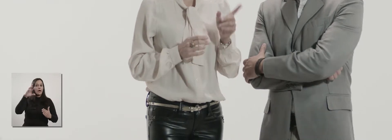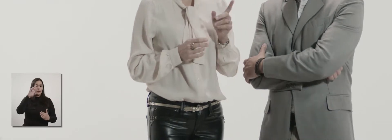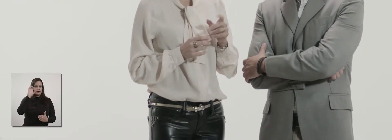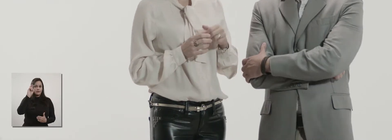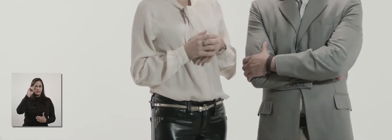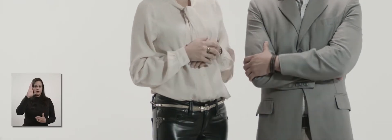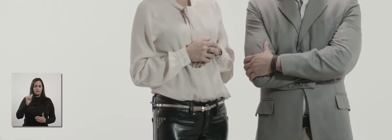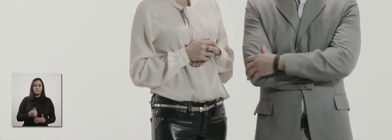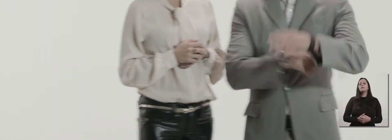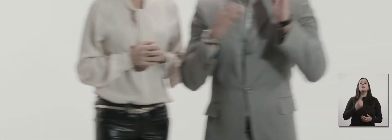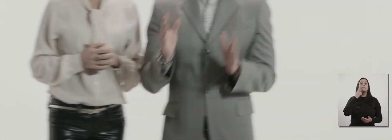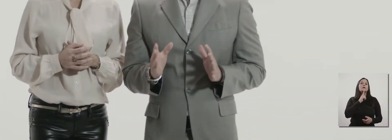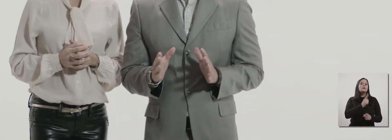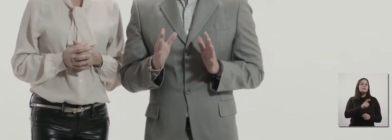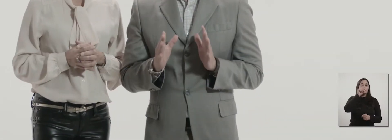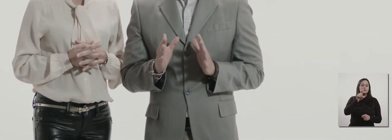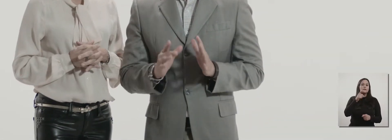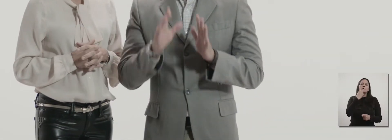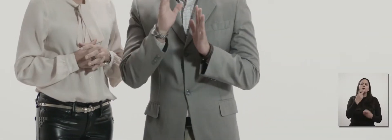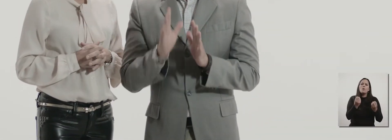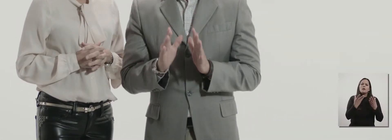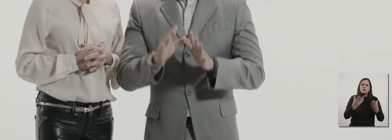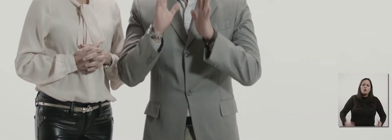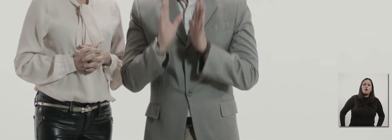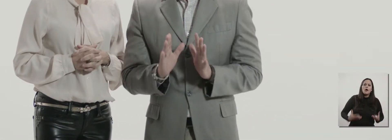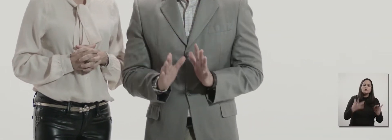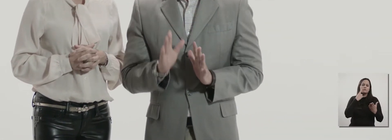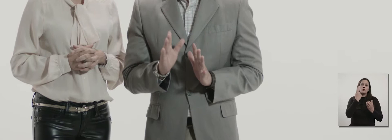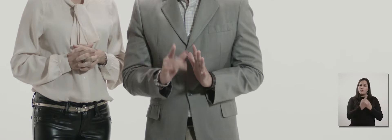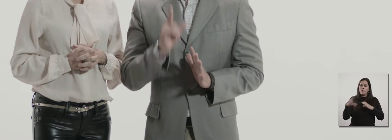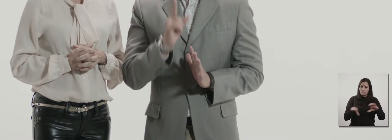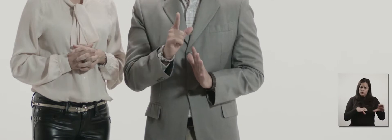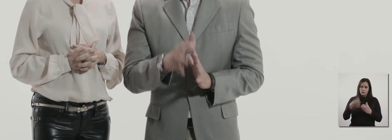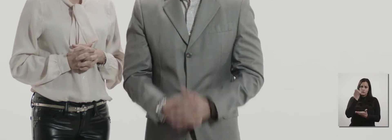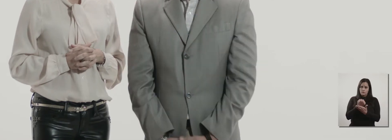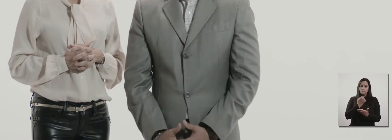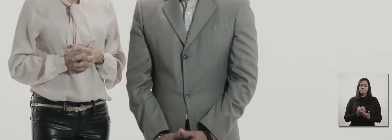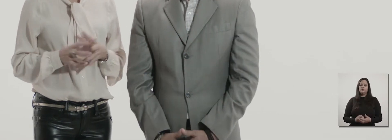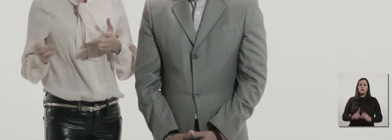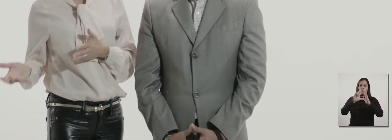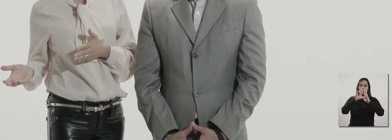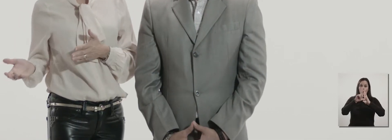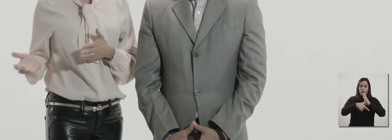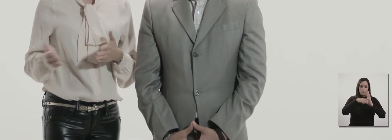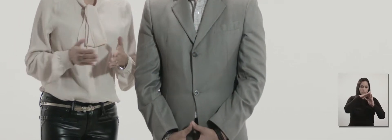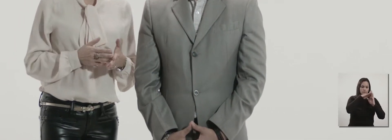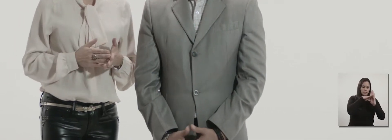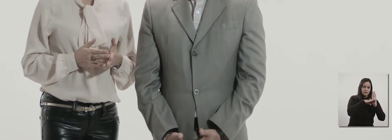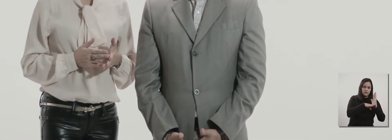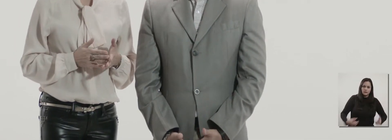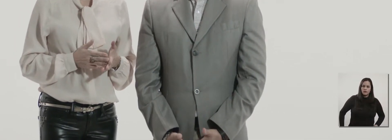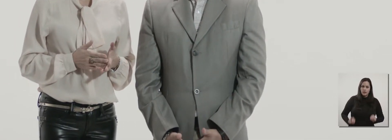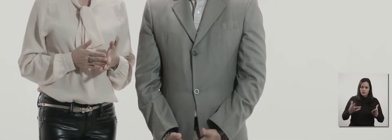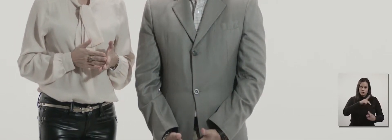o mejorar tu renta. Para esto debes considerar todos tus gastos por cada actividad económica que realices. Luego, se restarán